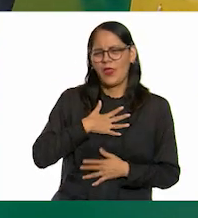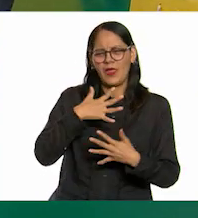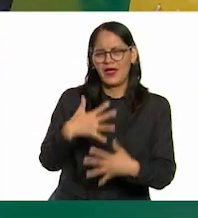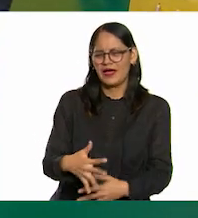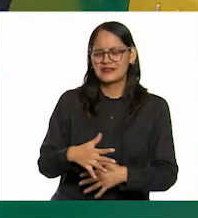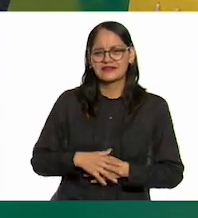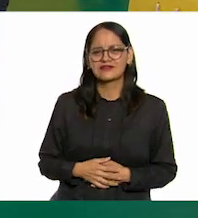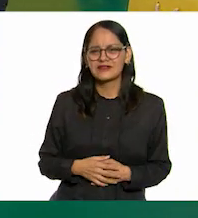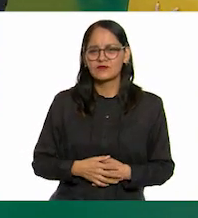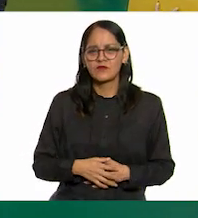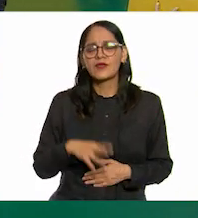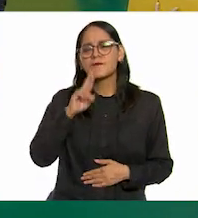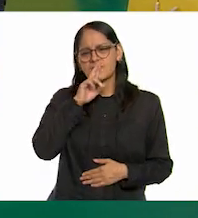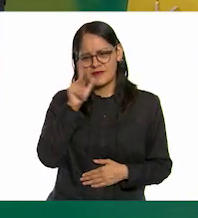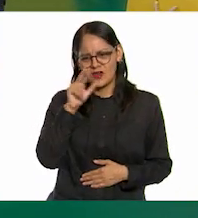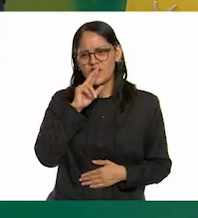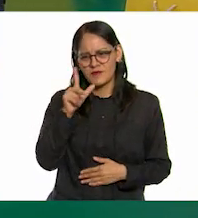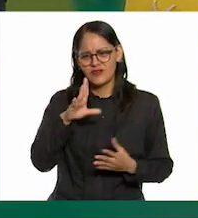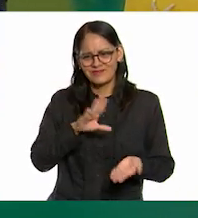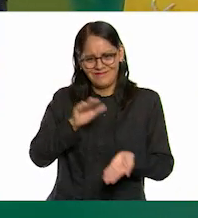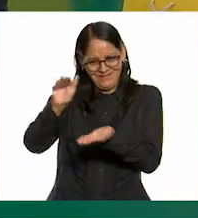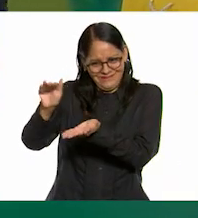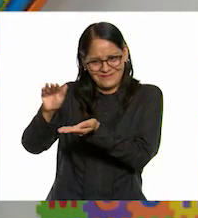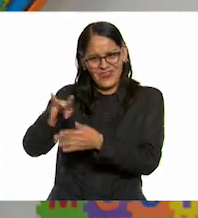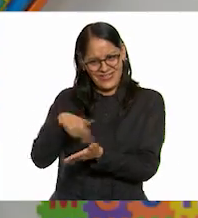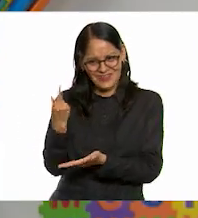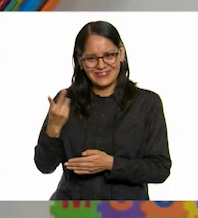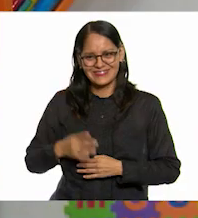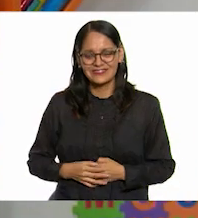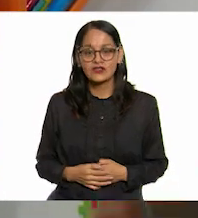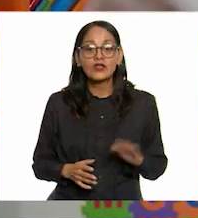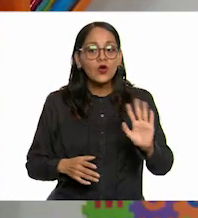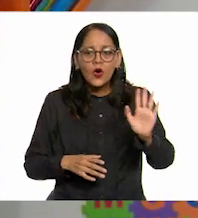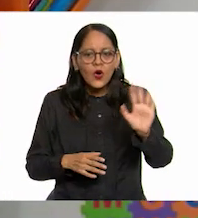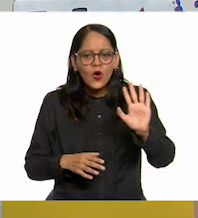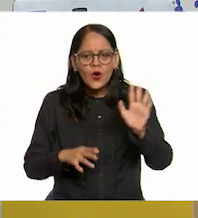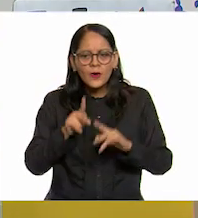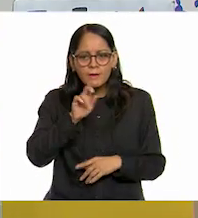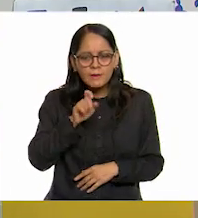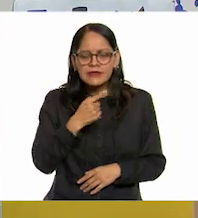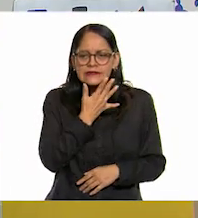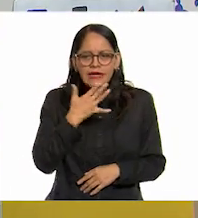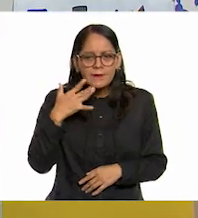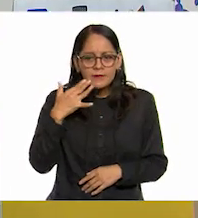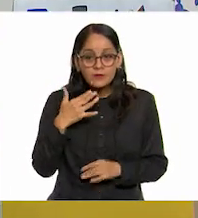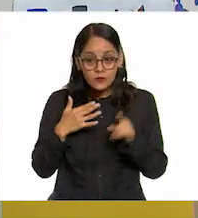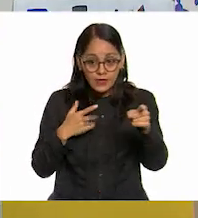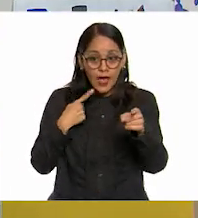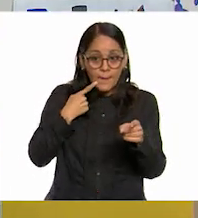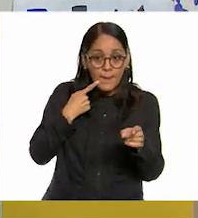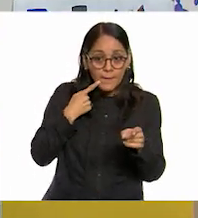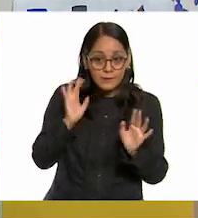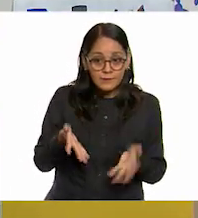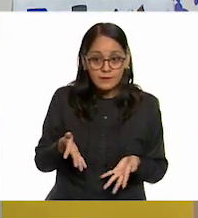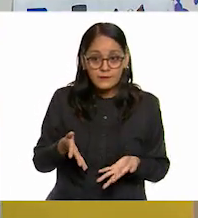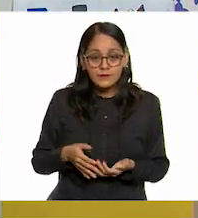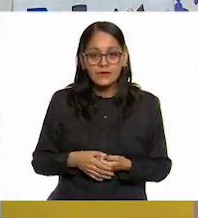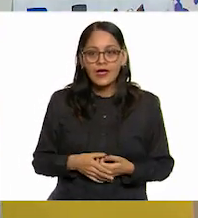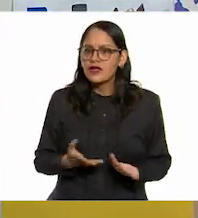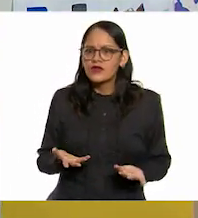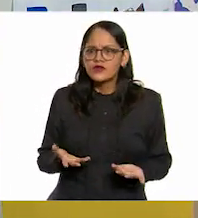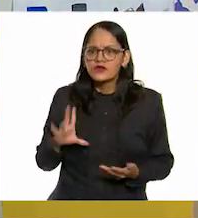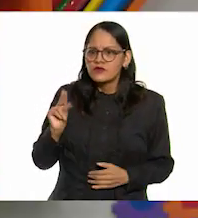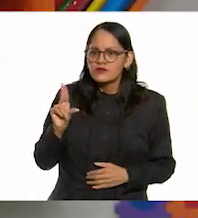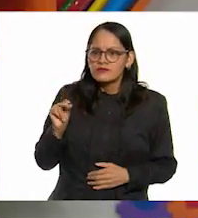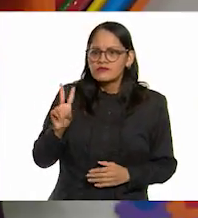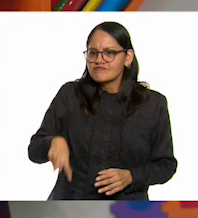chapulines. Mejor se los regreso. No, Pepe, pero son muy ricos. ¿Sí los has probado? No,